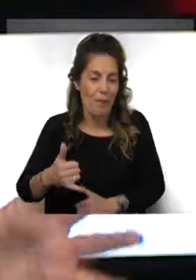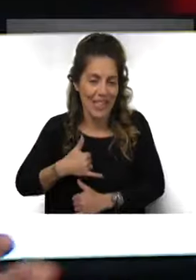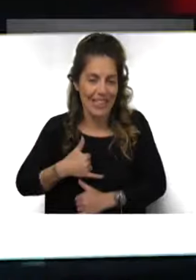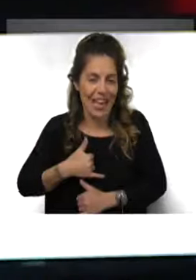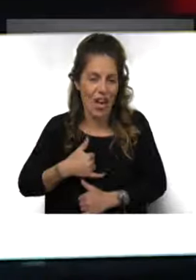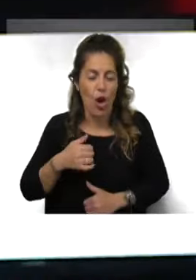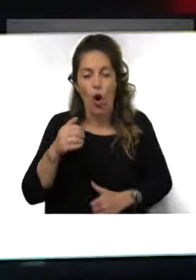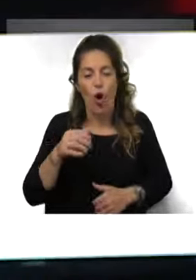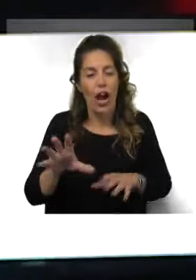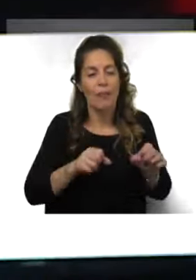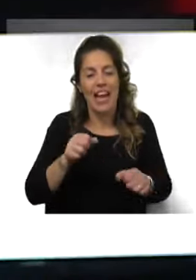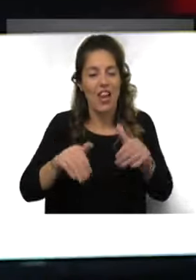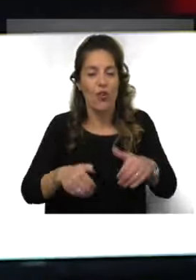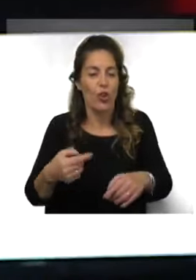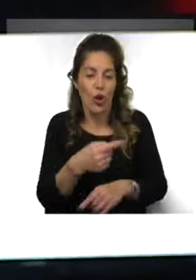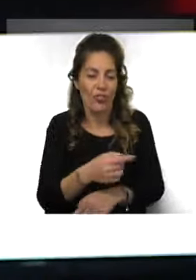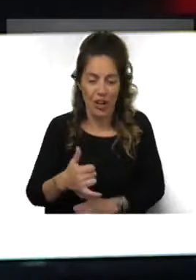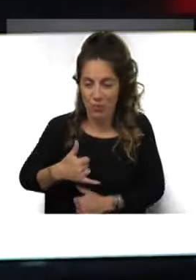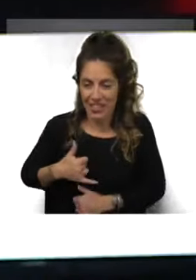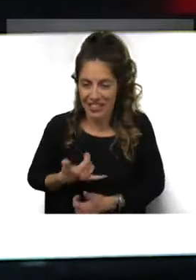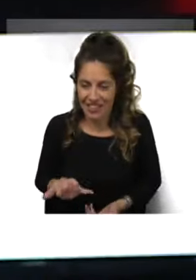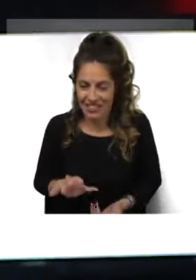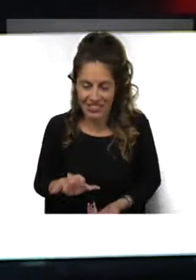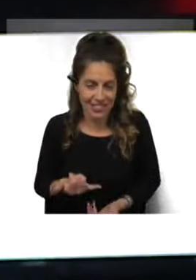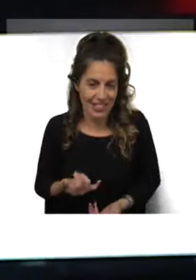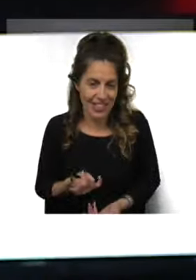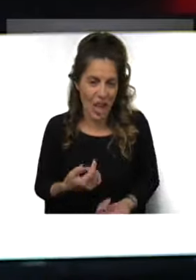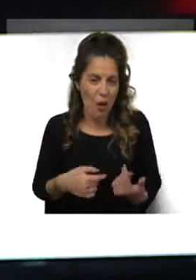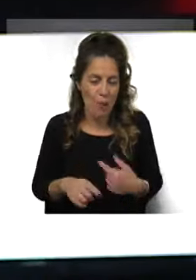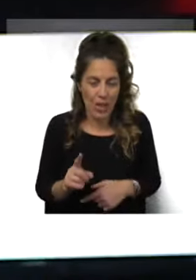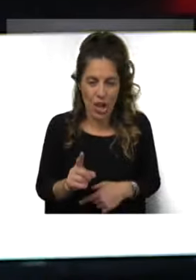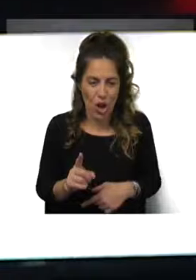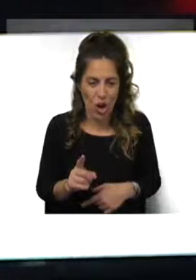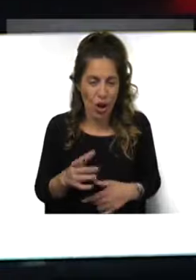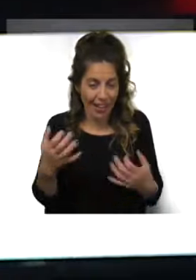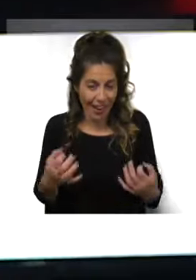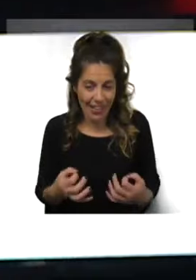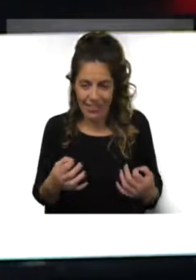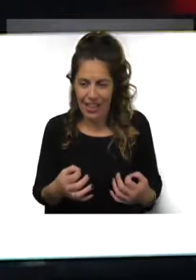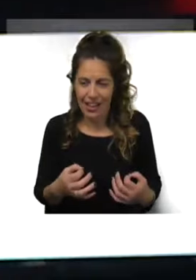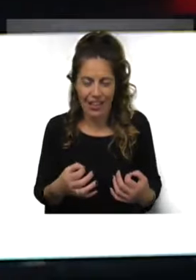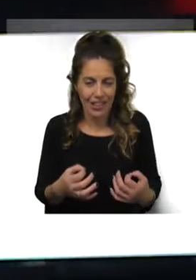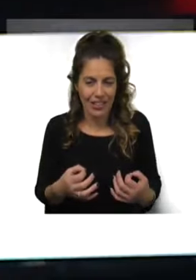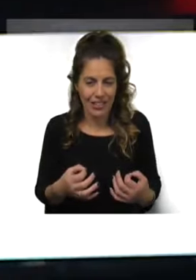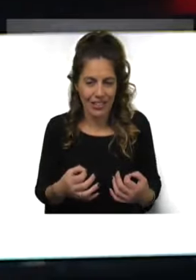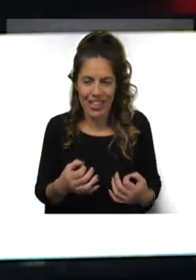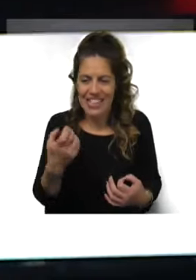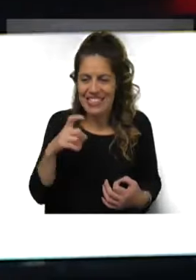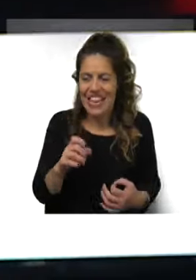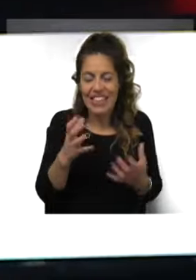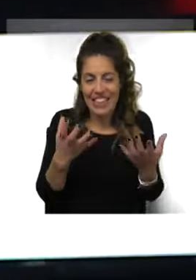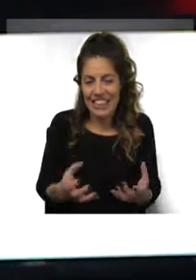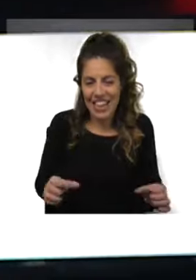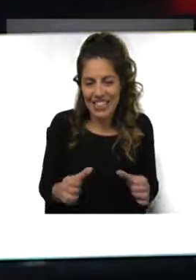antimilitar Claro sí eh cuando en realidad es decir si alguien quiere hacer